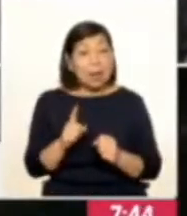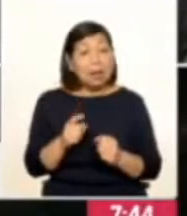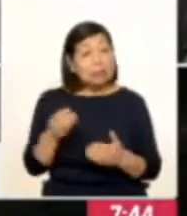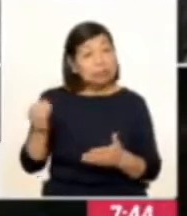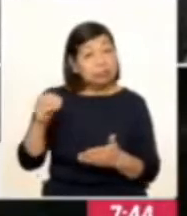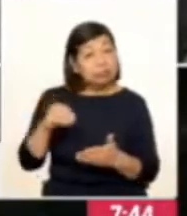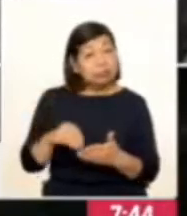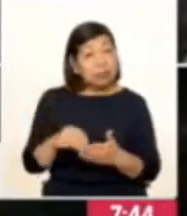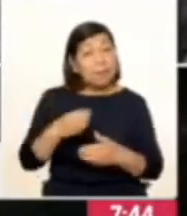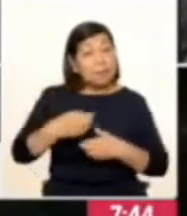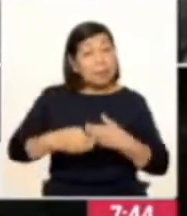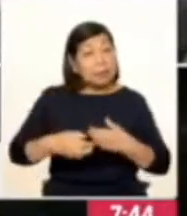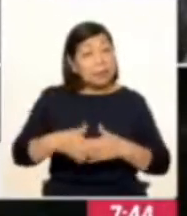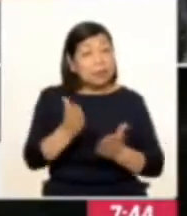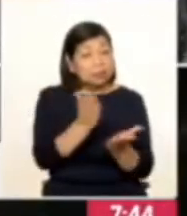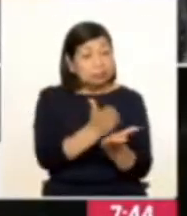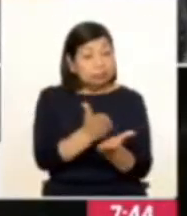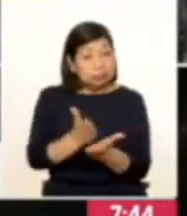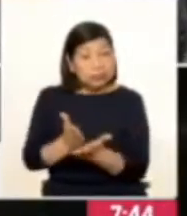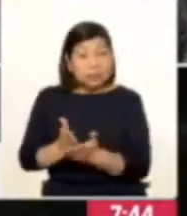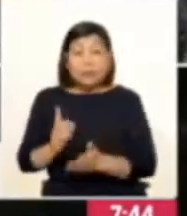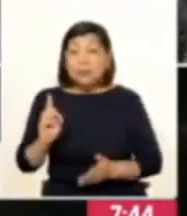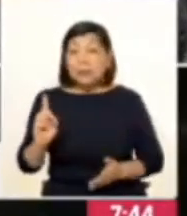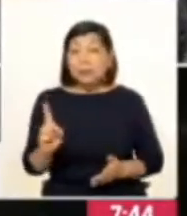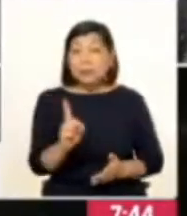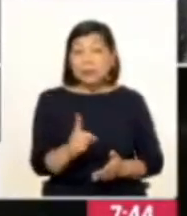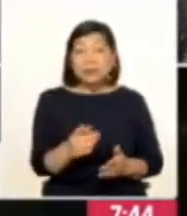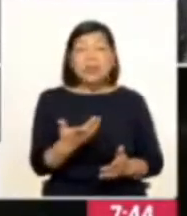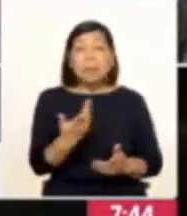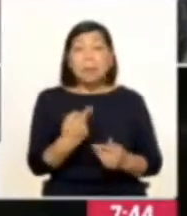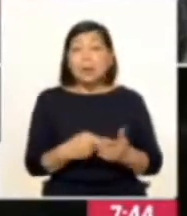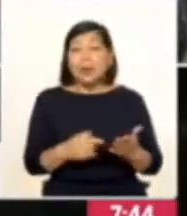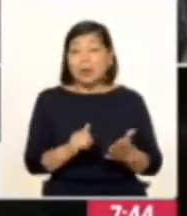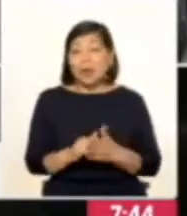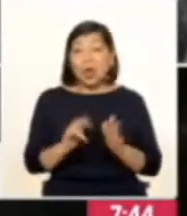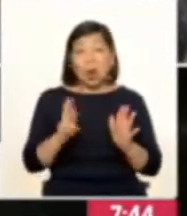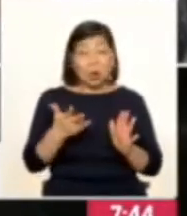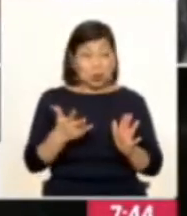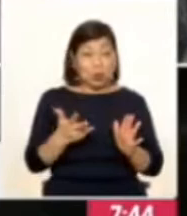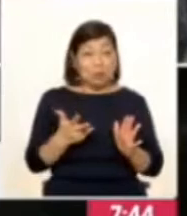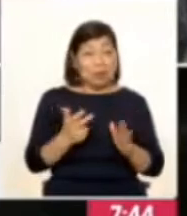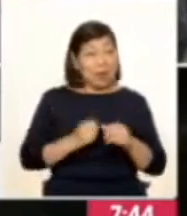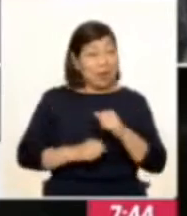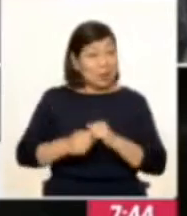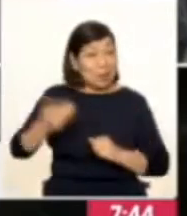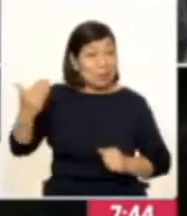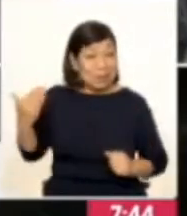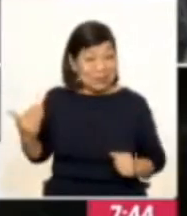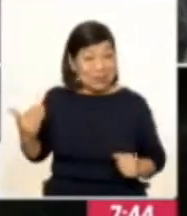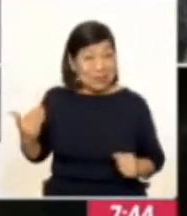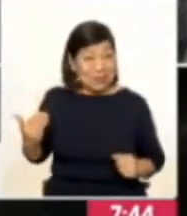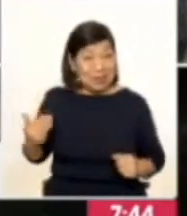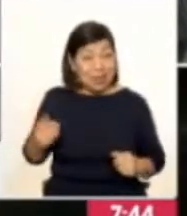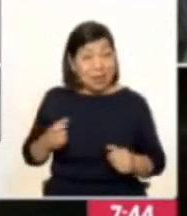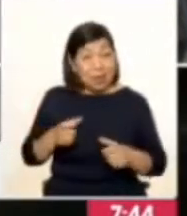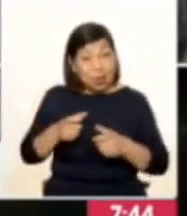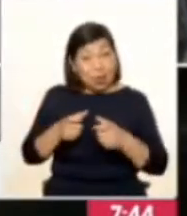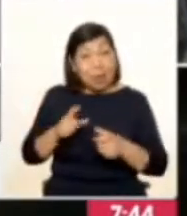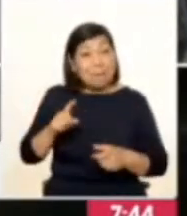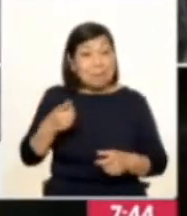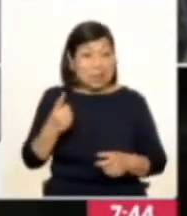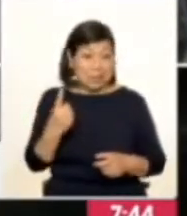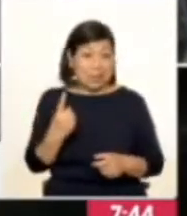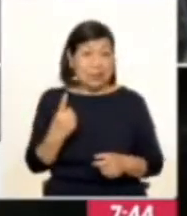implementación de procesos disciplinarios en cada una de las entidades porque de esos ocho mil que te digo del año pasado la contraloría va a procesar a